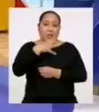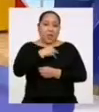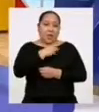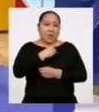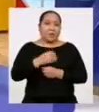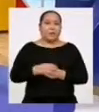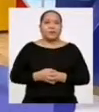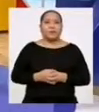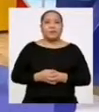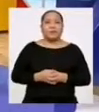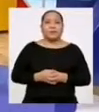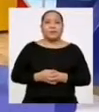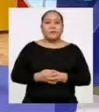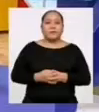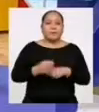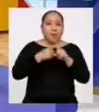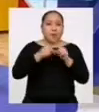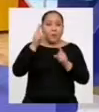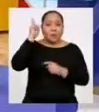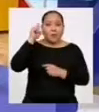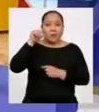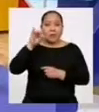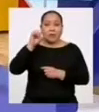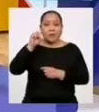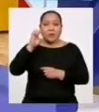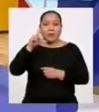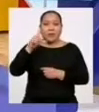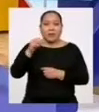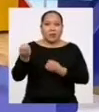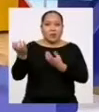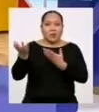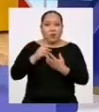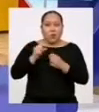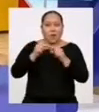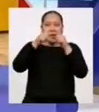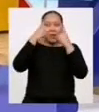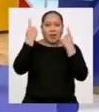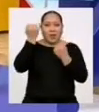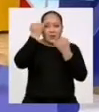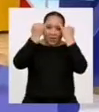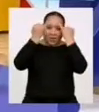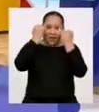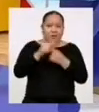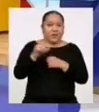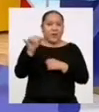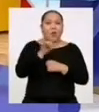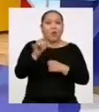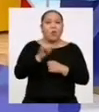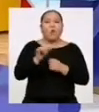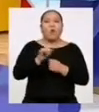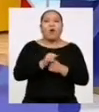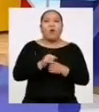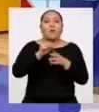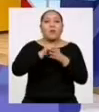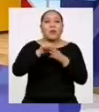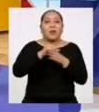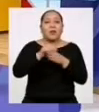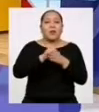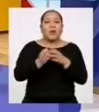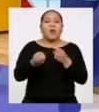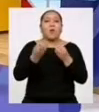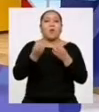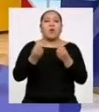Pero la profesora Gisela me dio una gran idea Hacer el mismo ejercicio con la cantidad de veces que